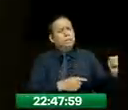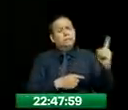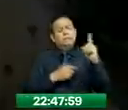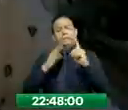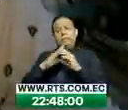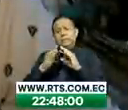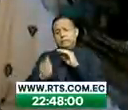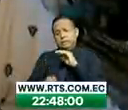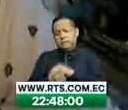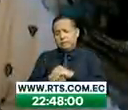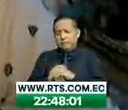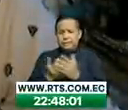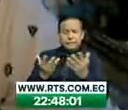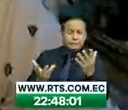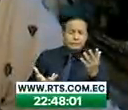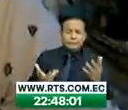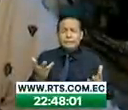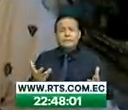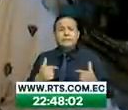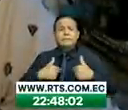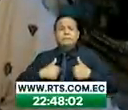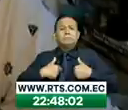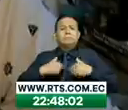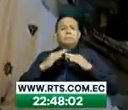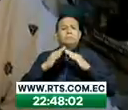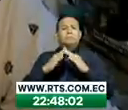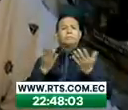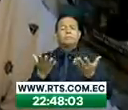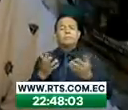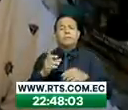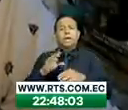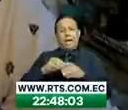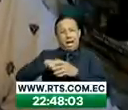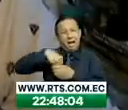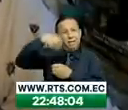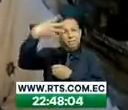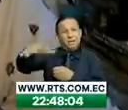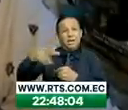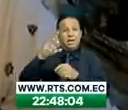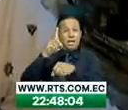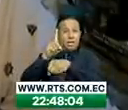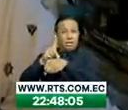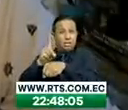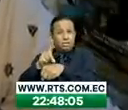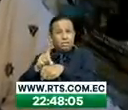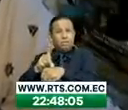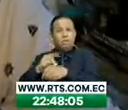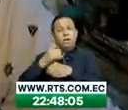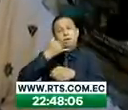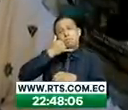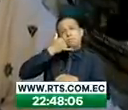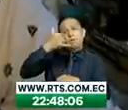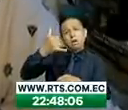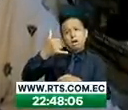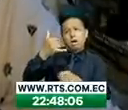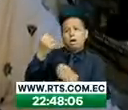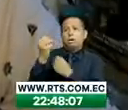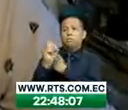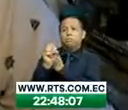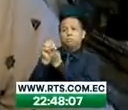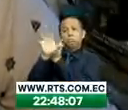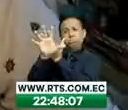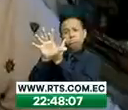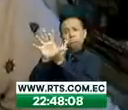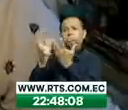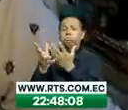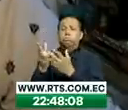de sevilla imagina el ayuda de médicos externos a través de una línea telefónica de médico de